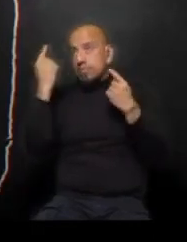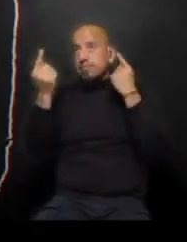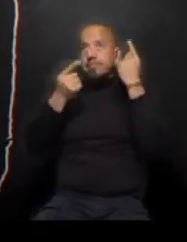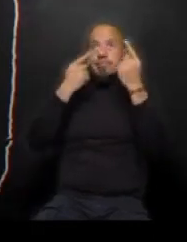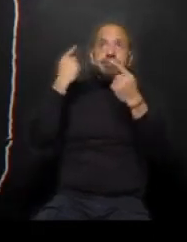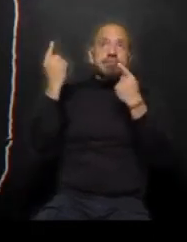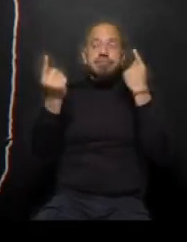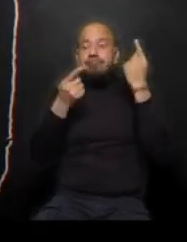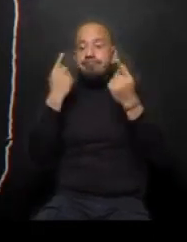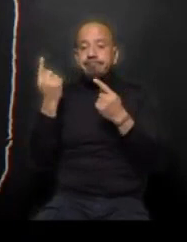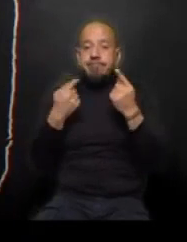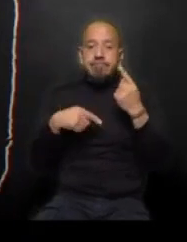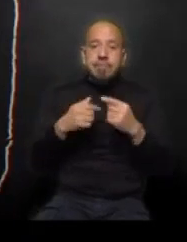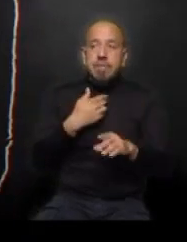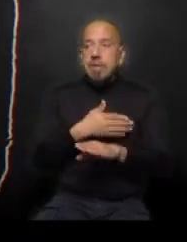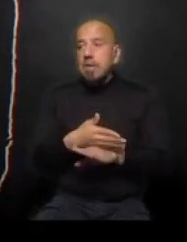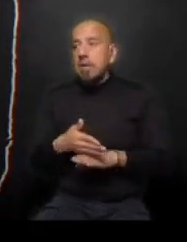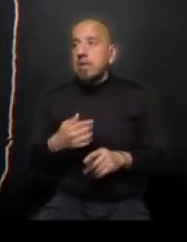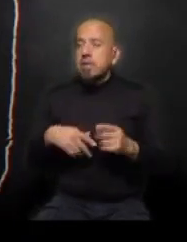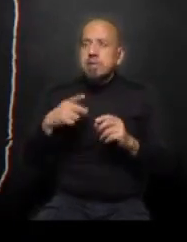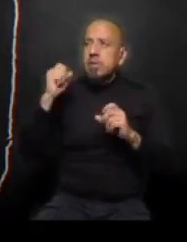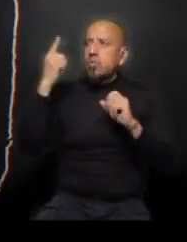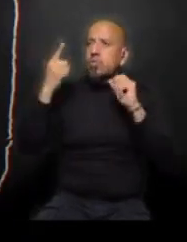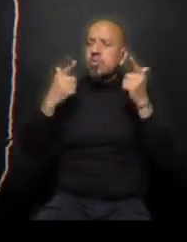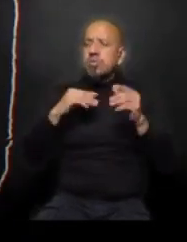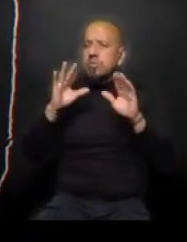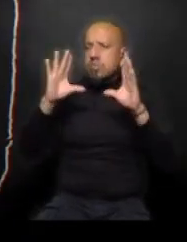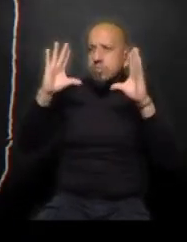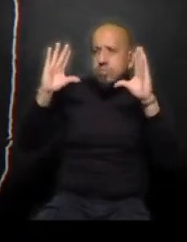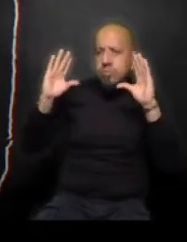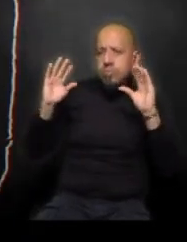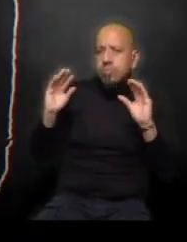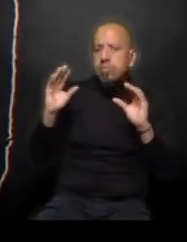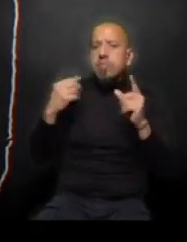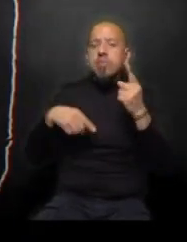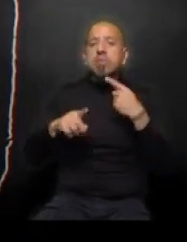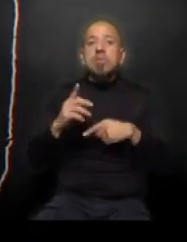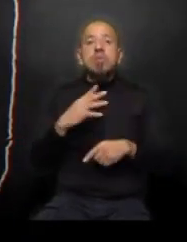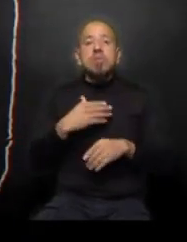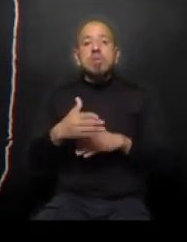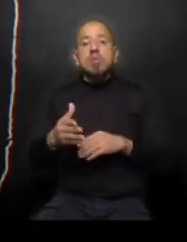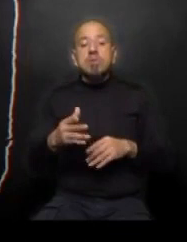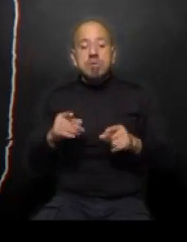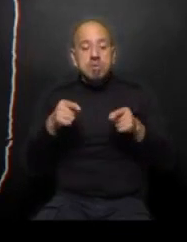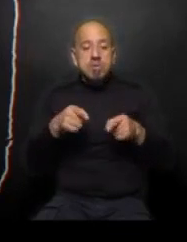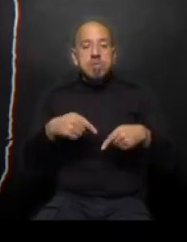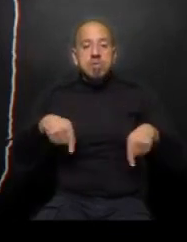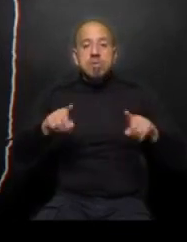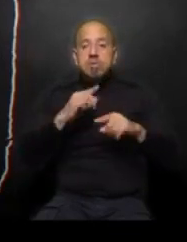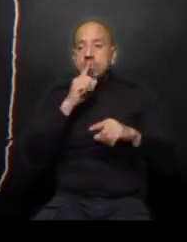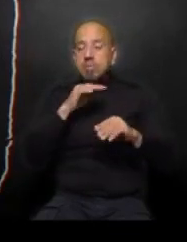cesar sin cesar a media voz las luces continuaban fúnebremente encendidas en el dormitorio y la sala en el silencio